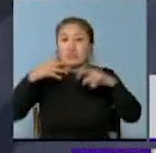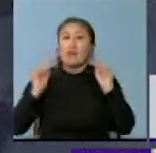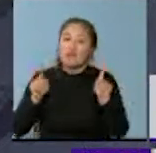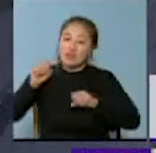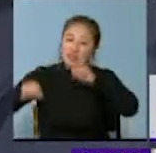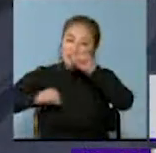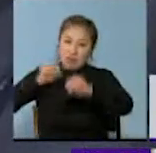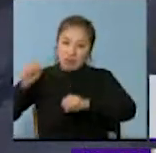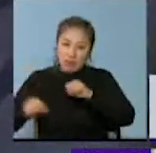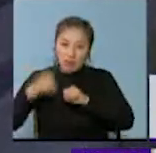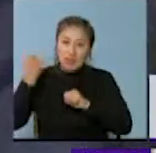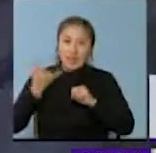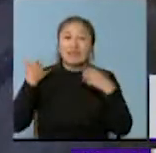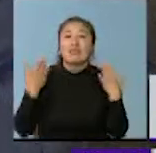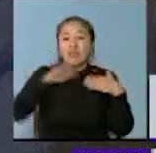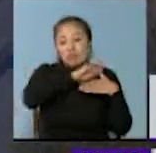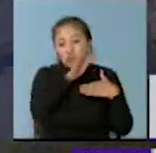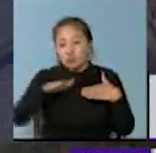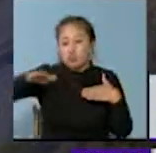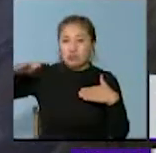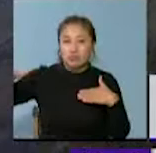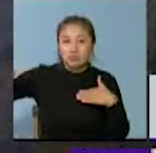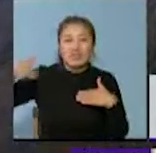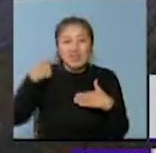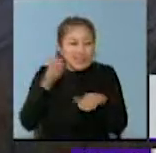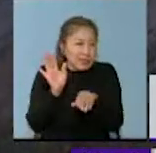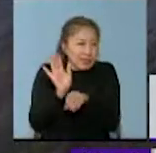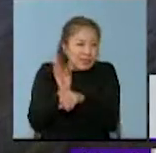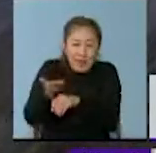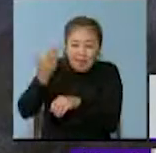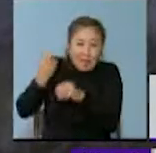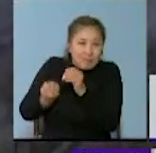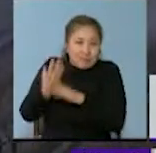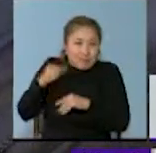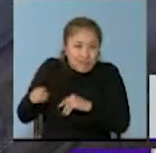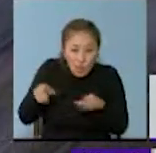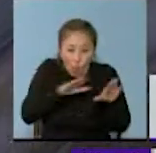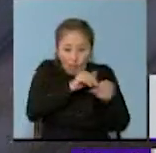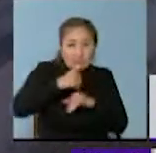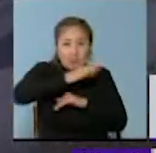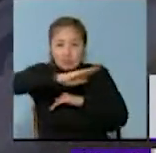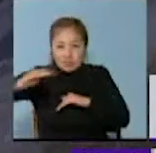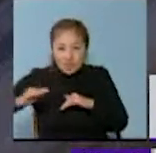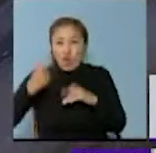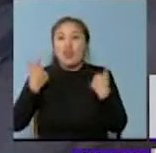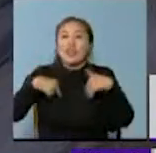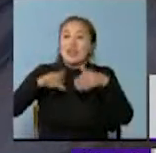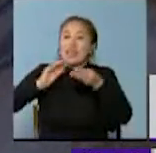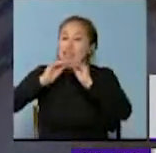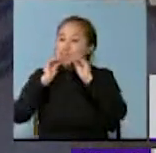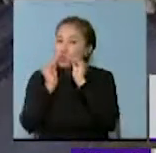complejo porque tiene la sinuosidad que tiene el parque lo que trabajo el río su origen y en su conformación lo cual nos da un resultado